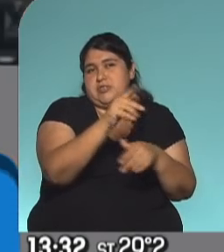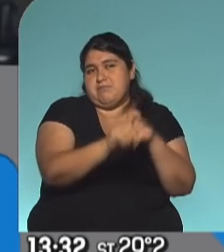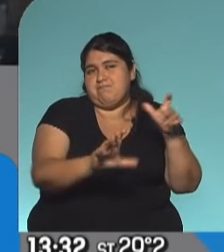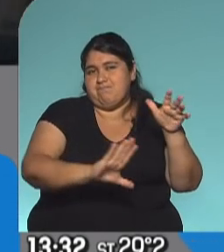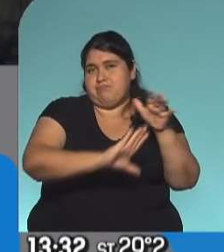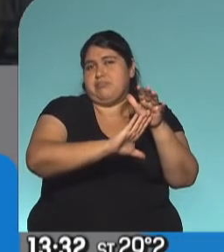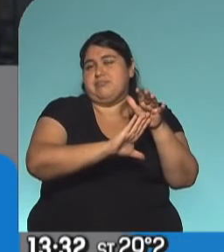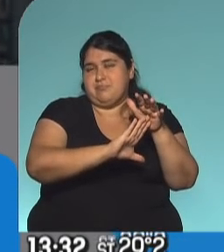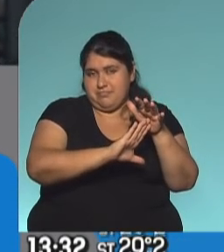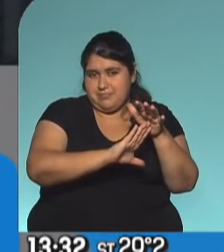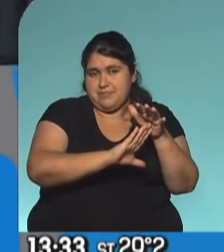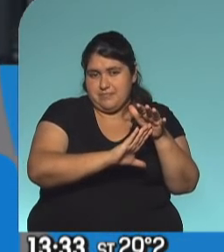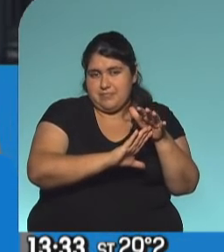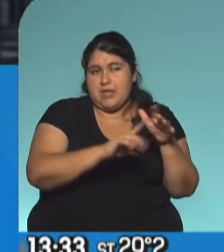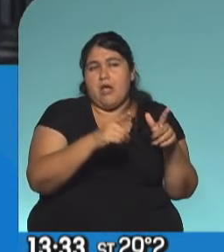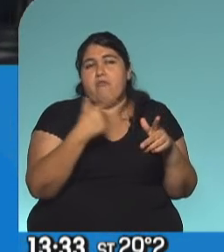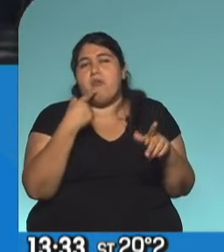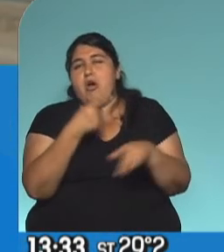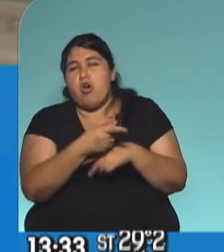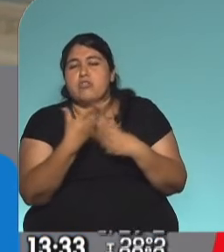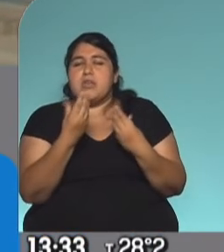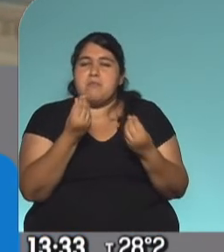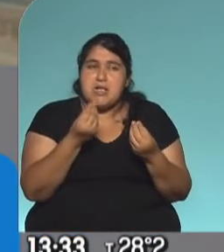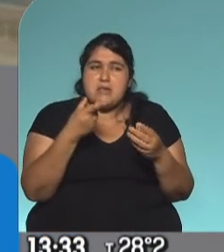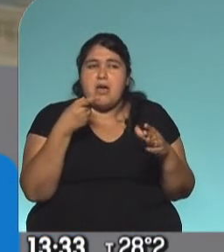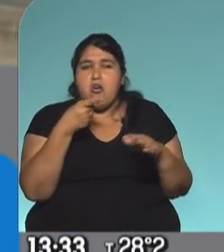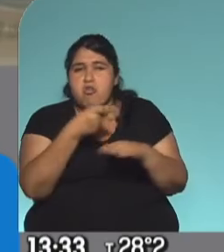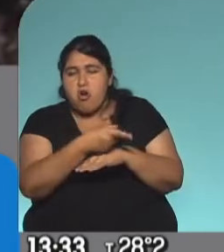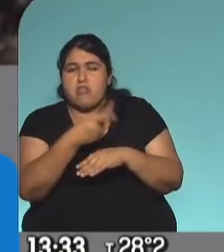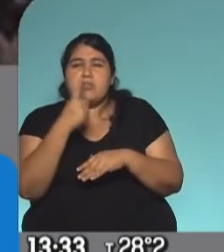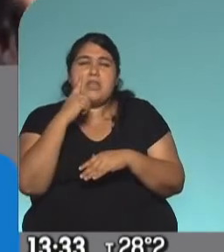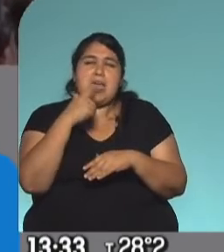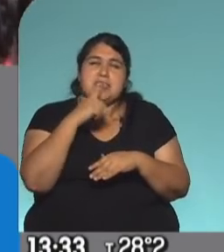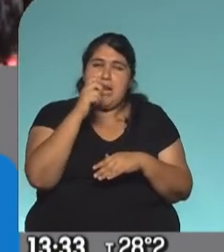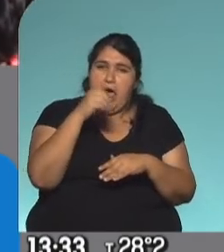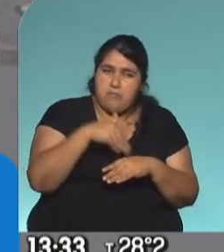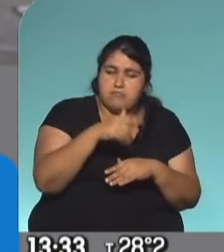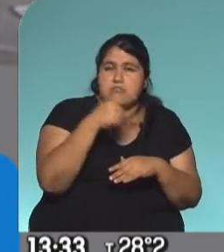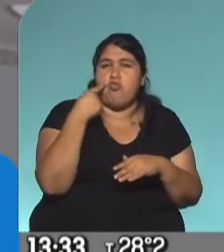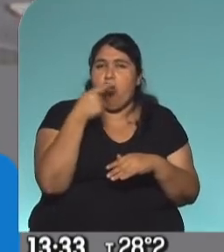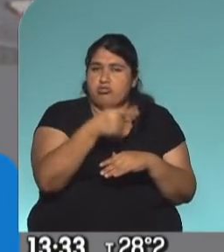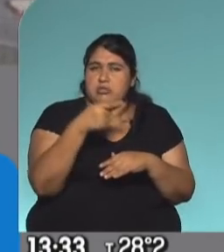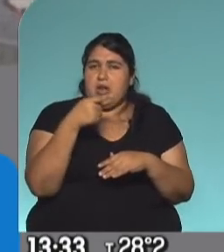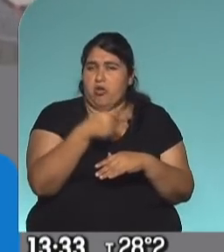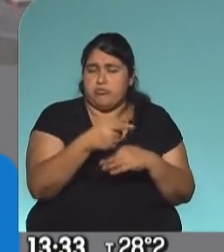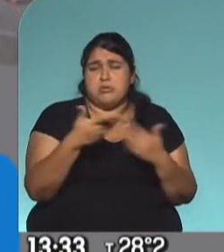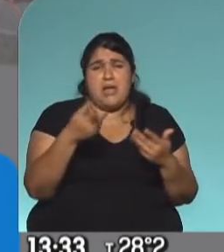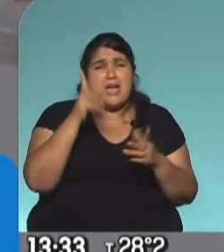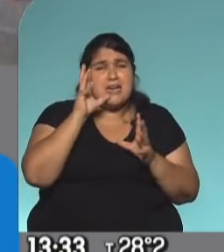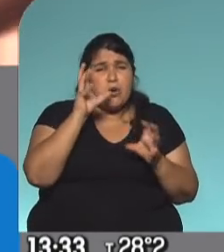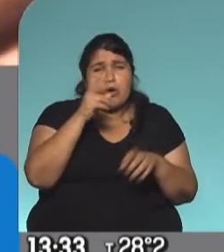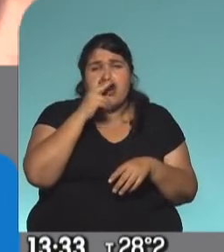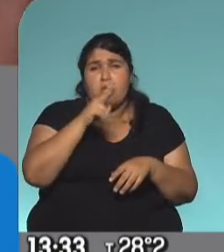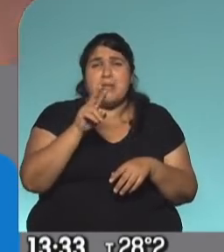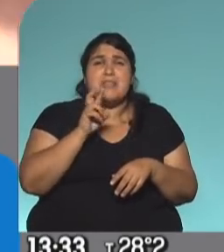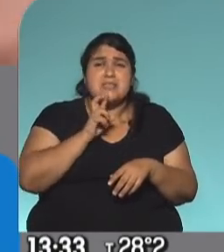aquellos que hablan de la fobia contra el Islam, atacar al Islam, la violencia del Islam. Recuerden que en el 2019